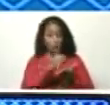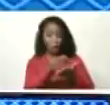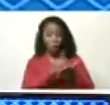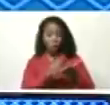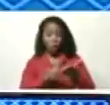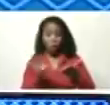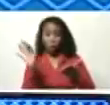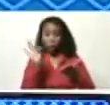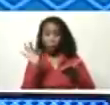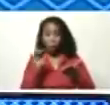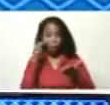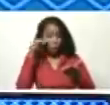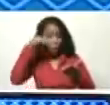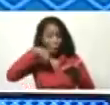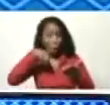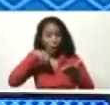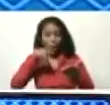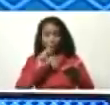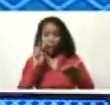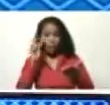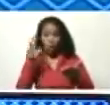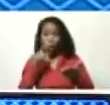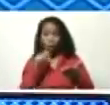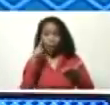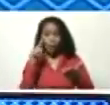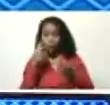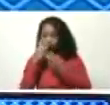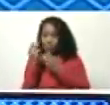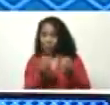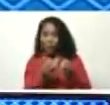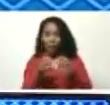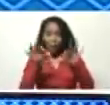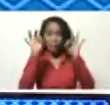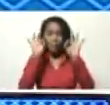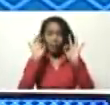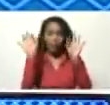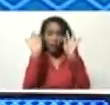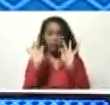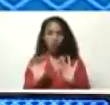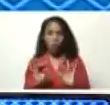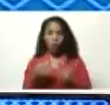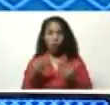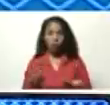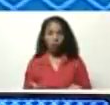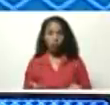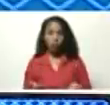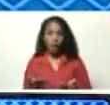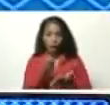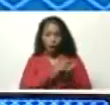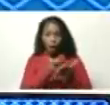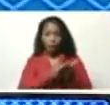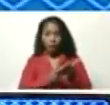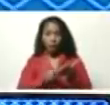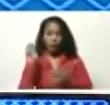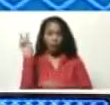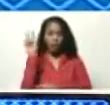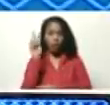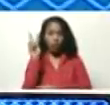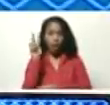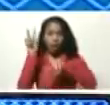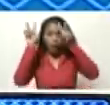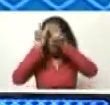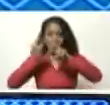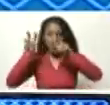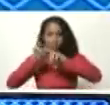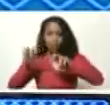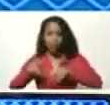clasificados, hoy desclasificados. Invité de manera muy especial al escritor venezolano,